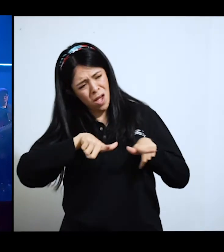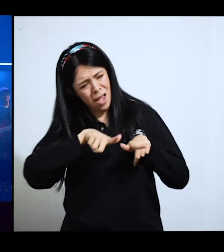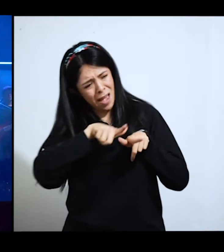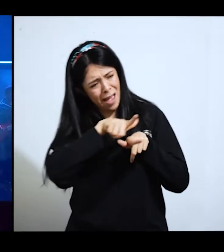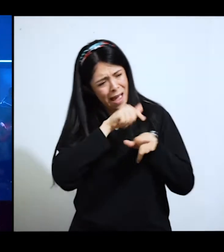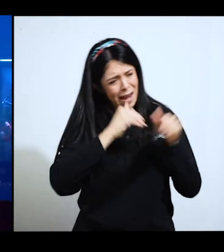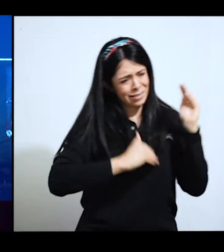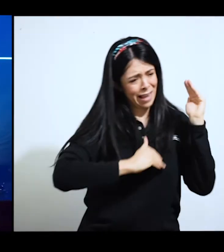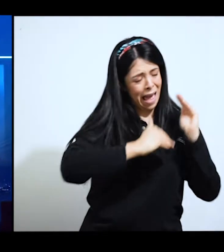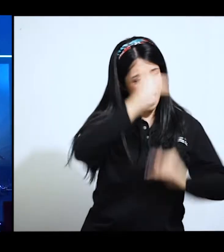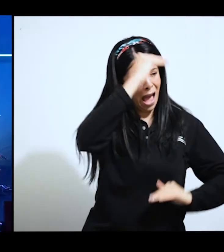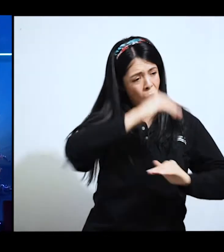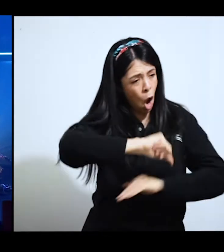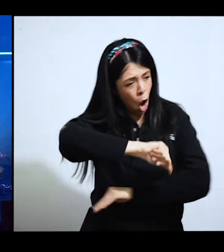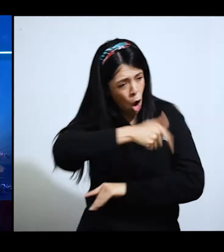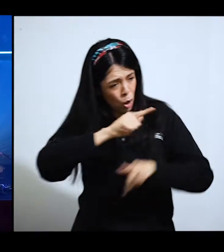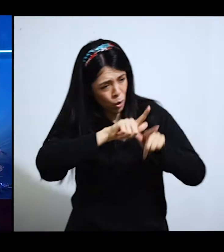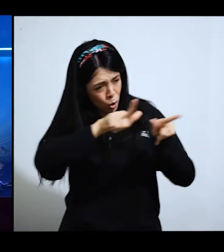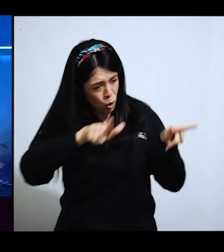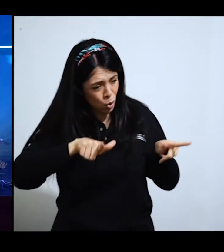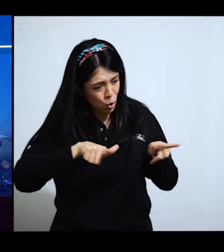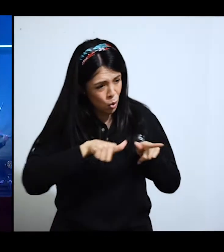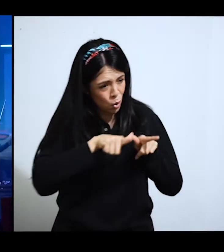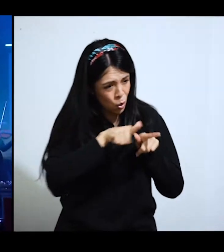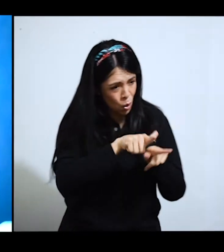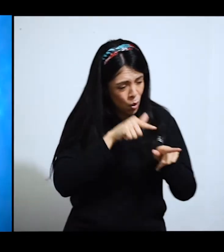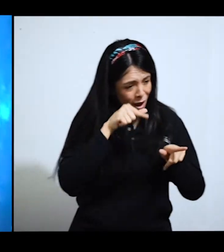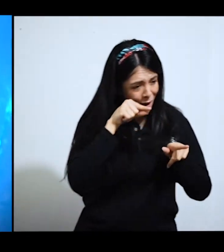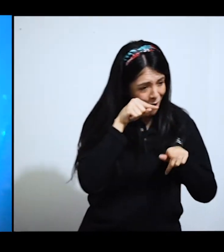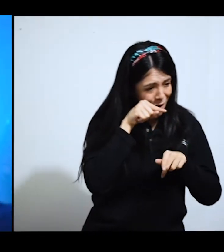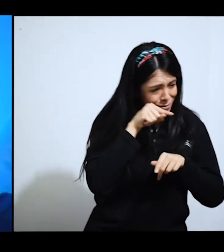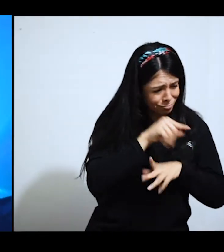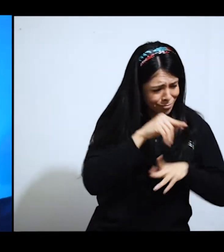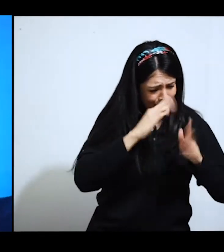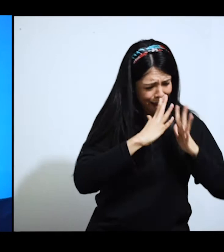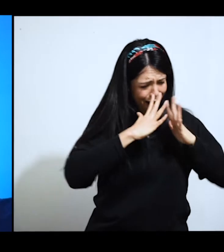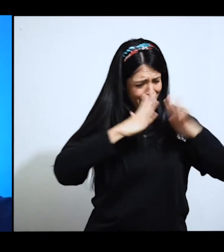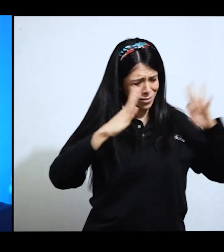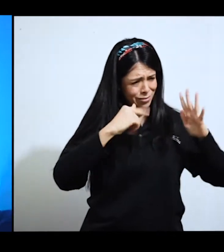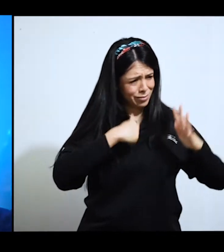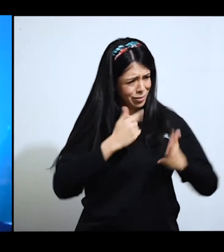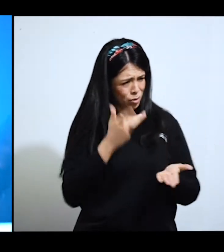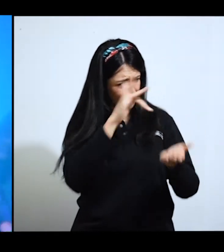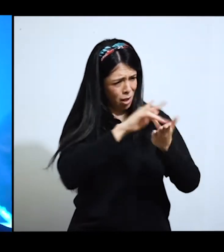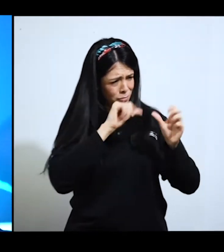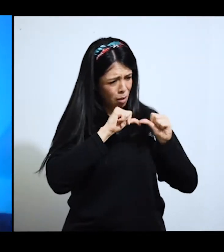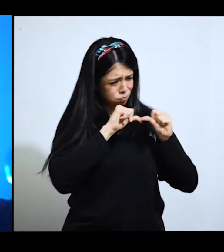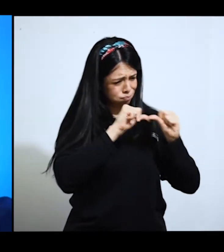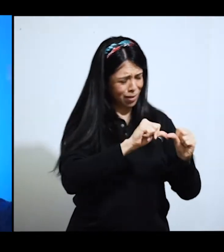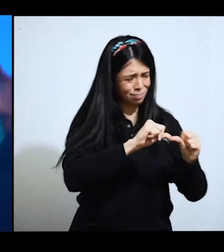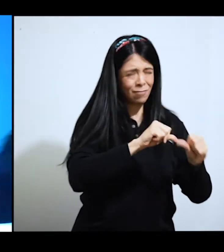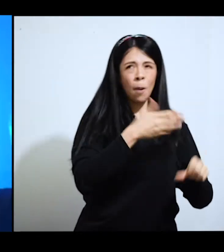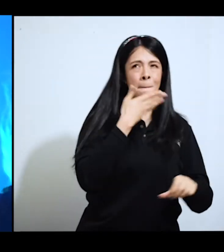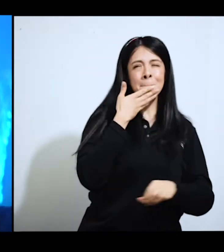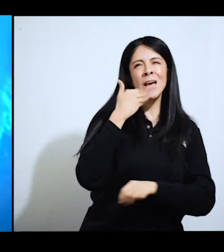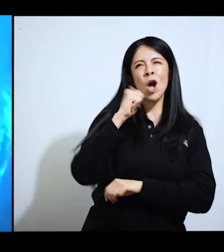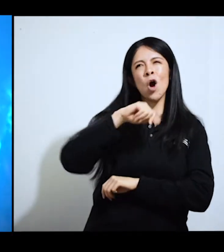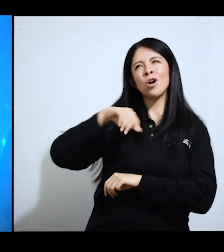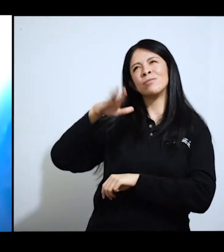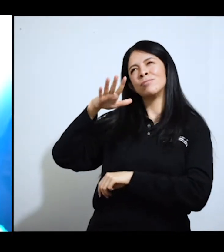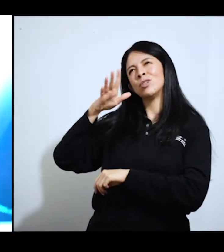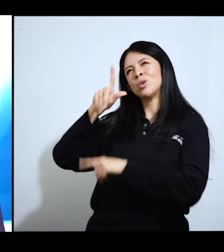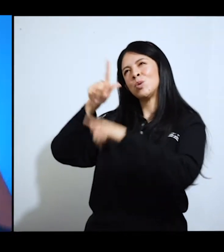pies. No hay lugar más alto, más